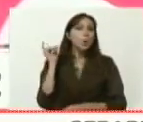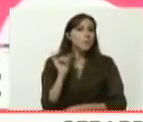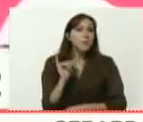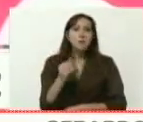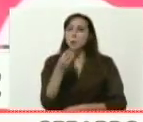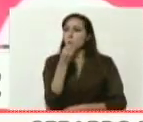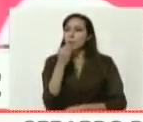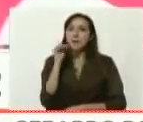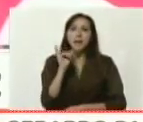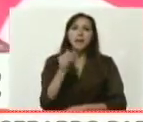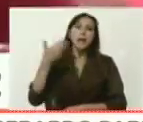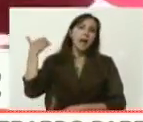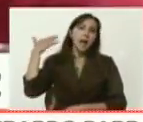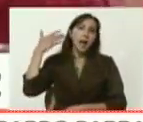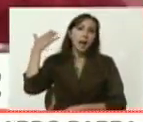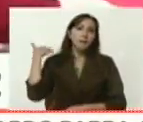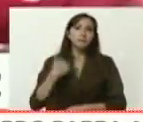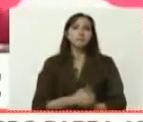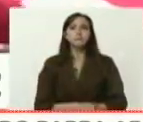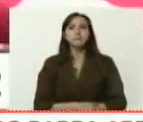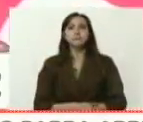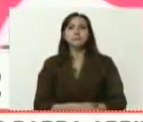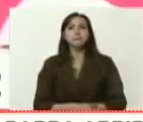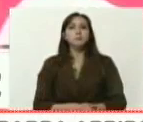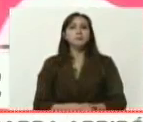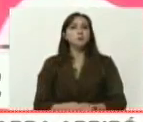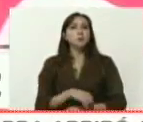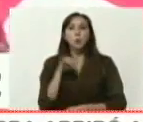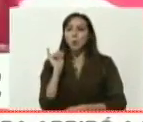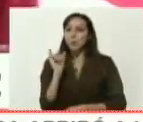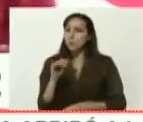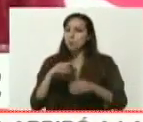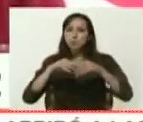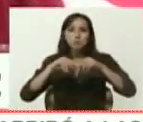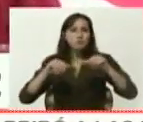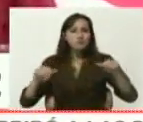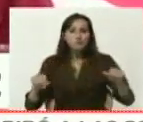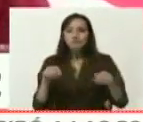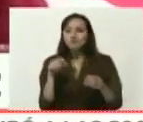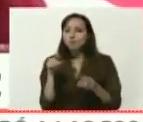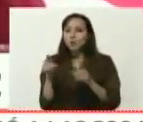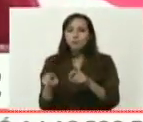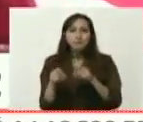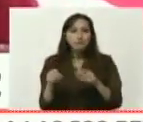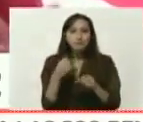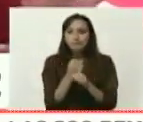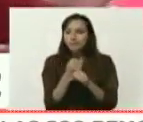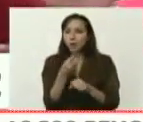con los recursos que producimos en esa área, sin pedir una puya a nadie, quizás en transporte